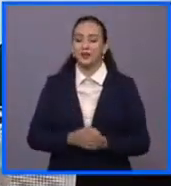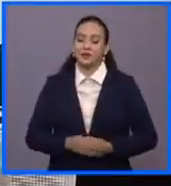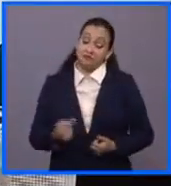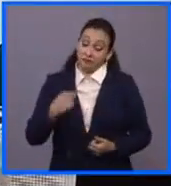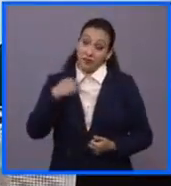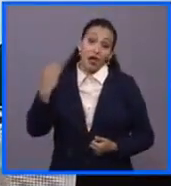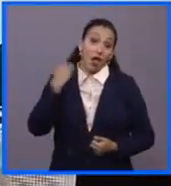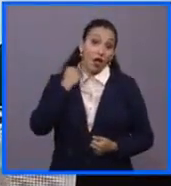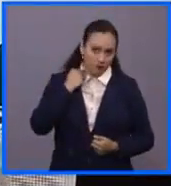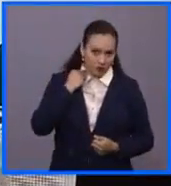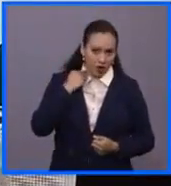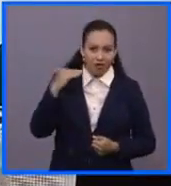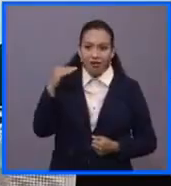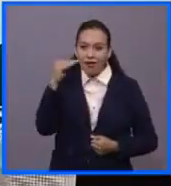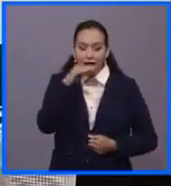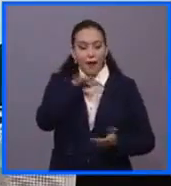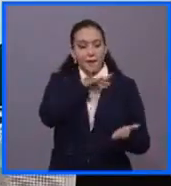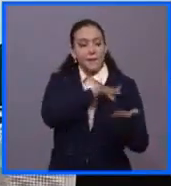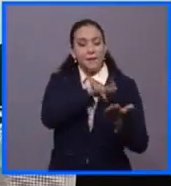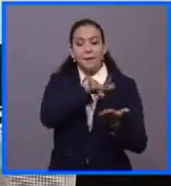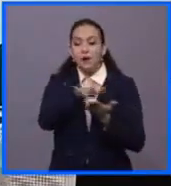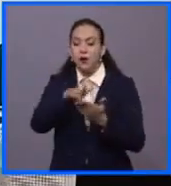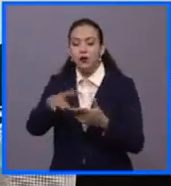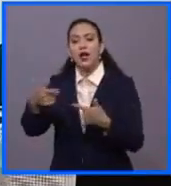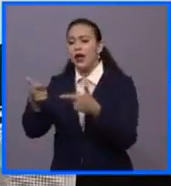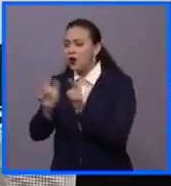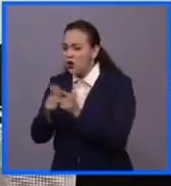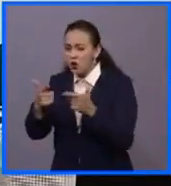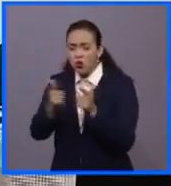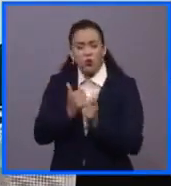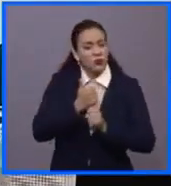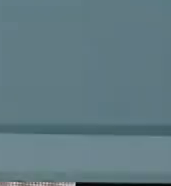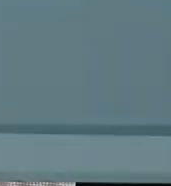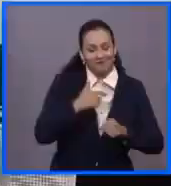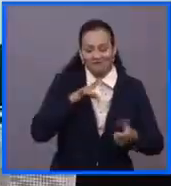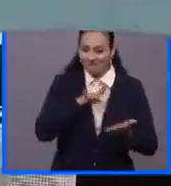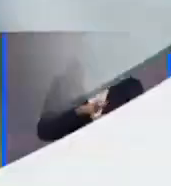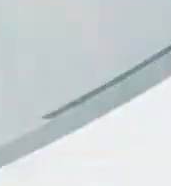responsabilidad en favor de las personas y los grupos más vulnerables.